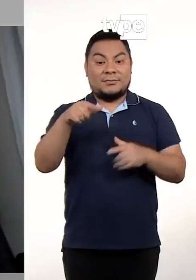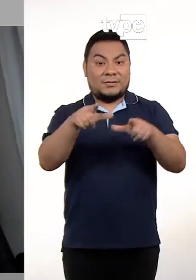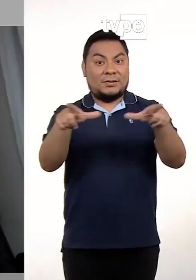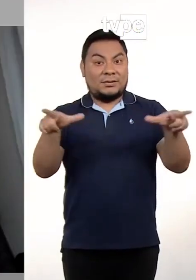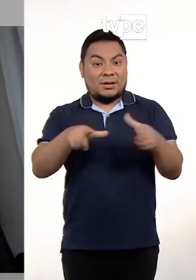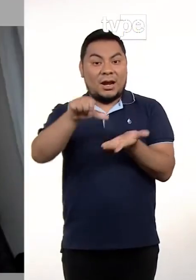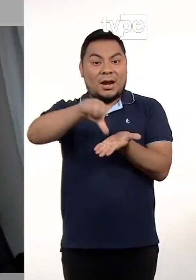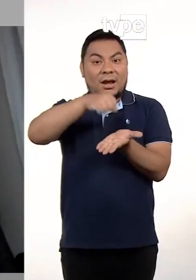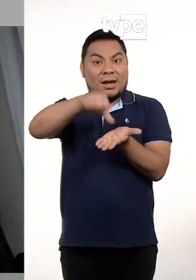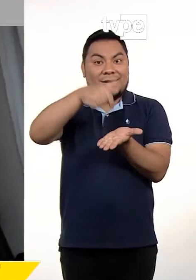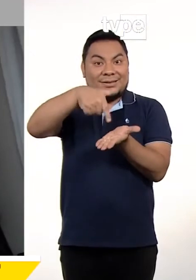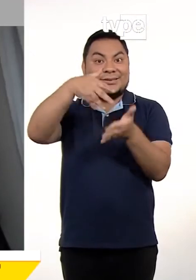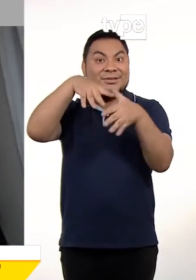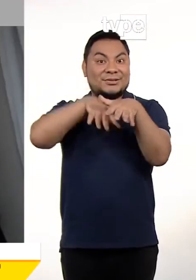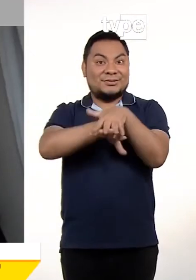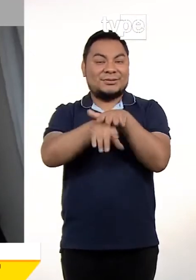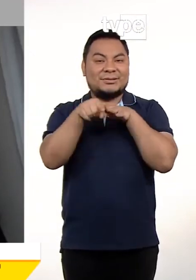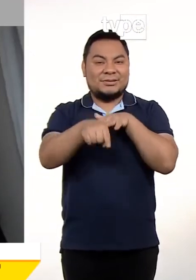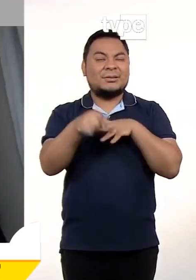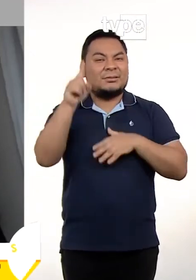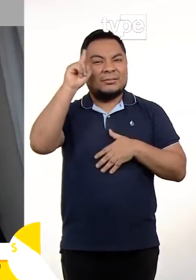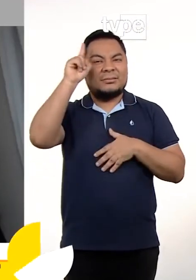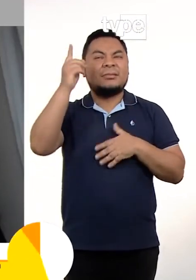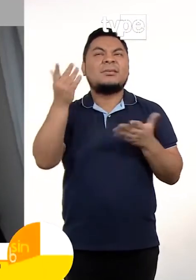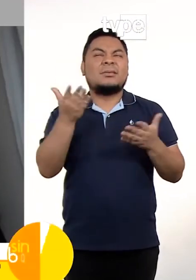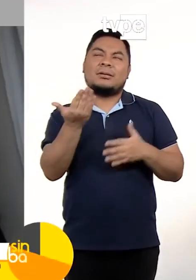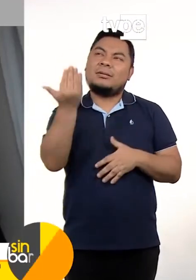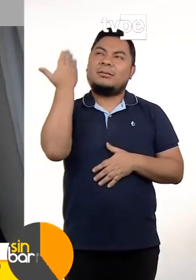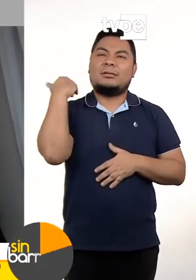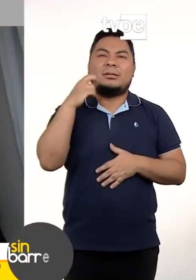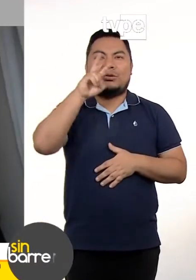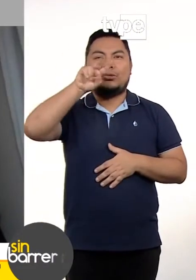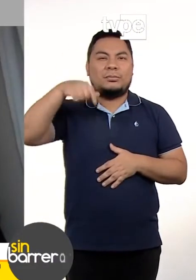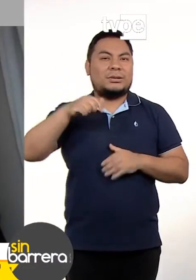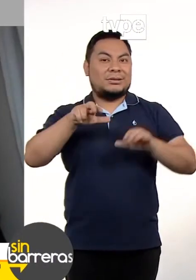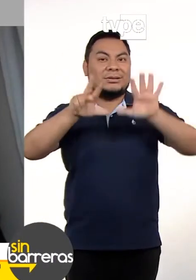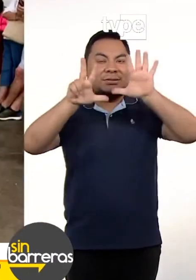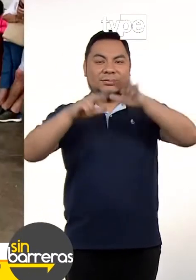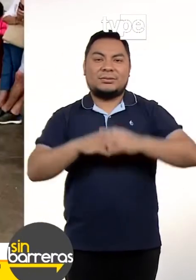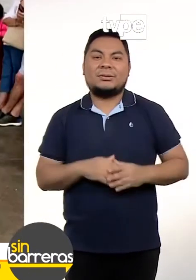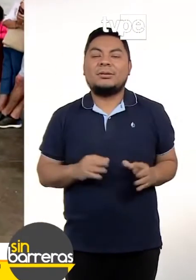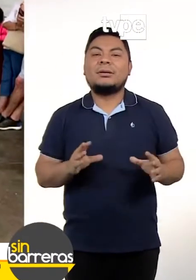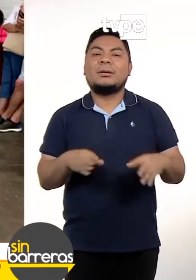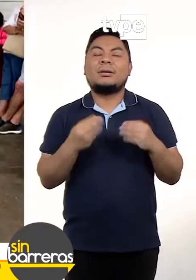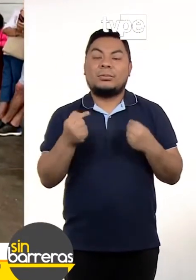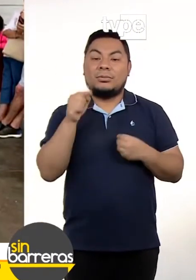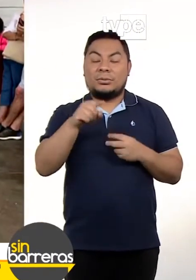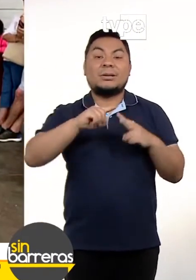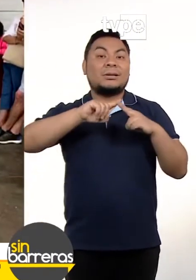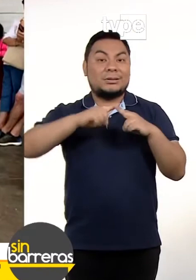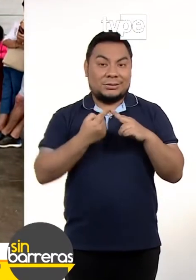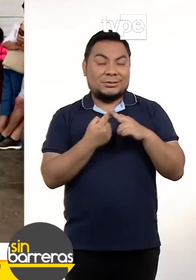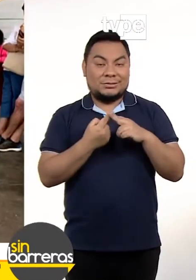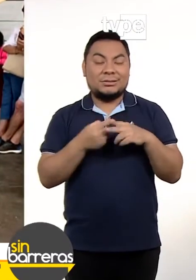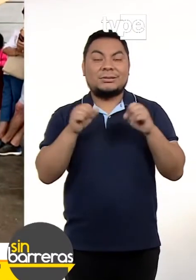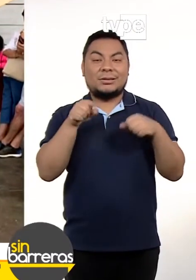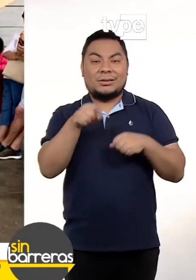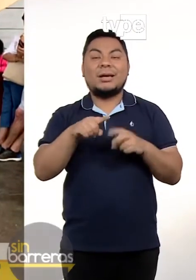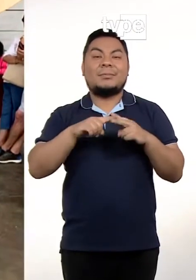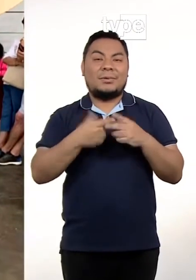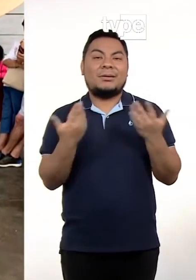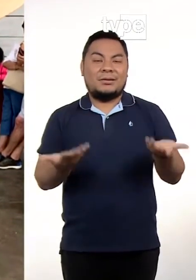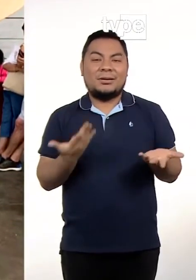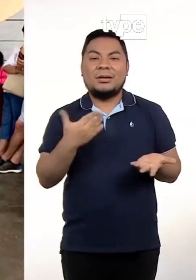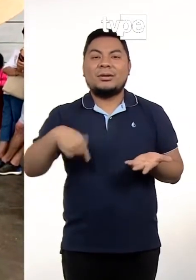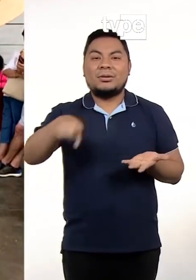Este centro de arte inclusivo ha sido formado en el 2018 porque en sus inicios pues